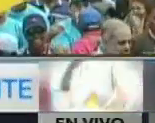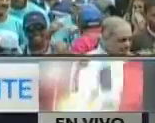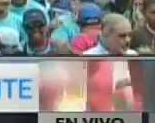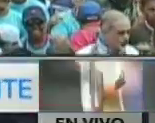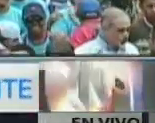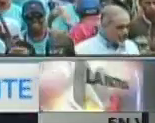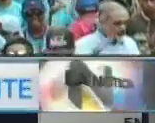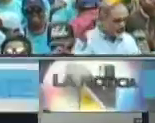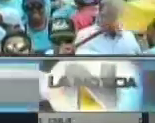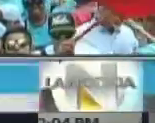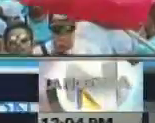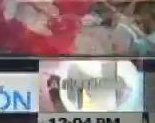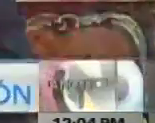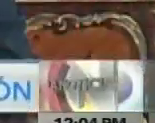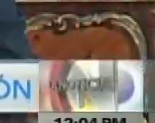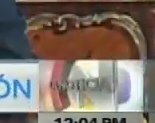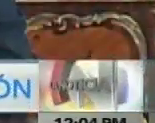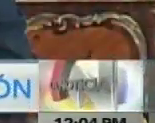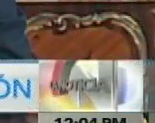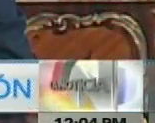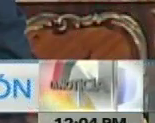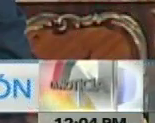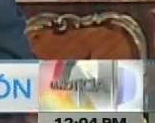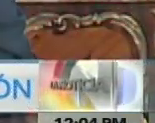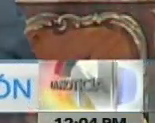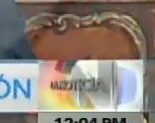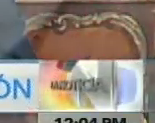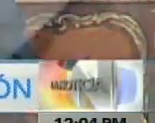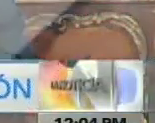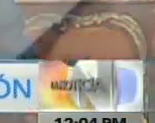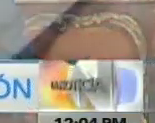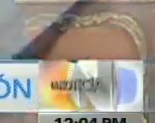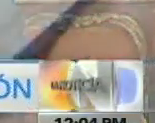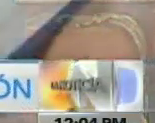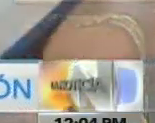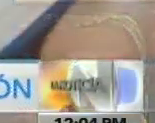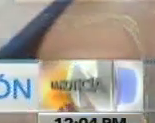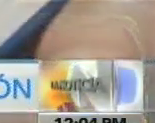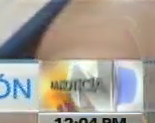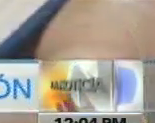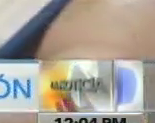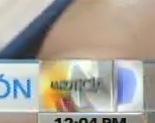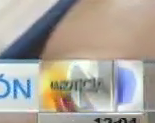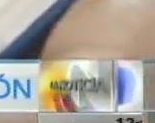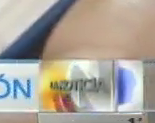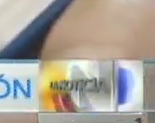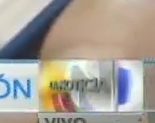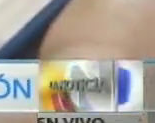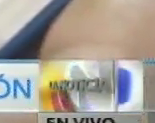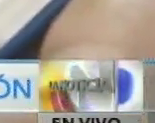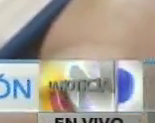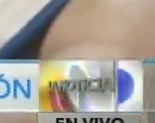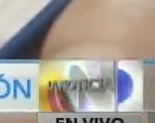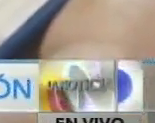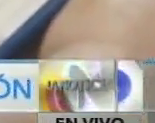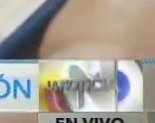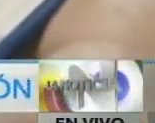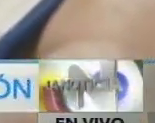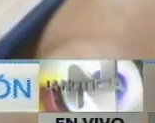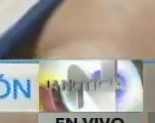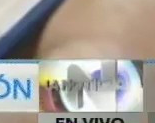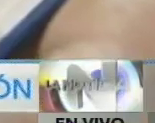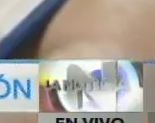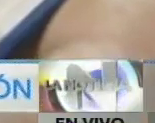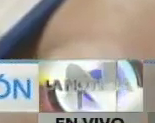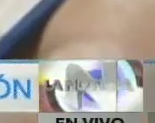dice de la siguiente forma: el Consejo de Defensa de la Nación es el máximo órgano